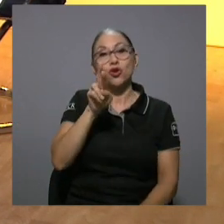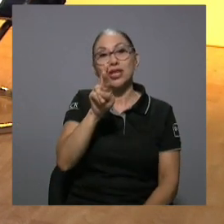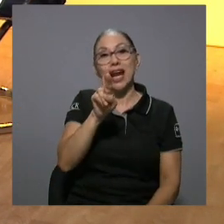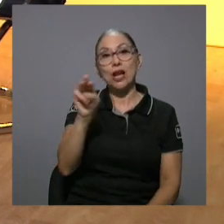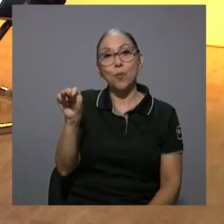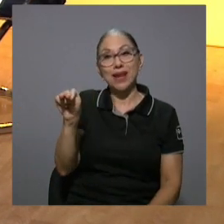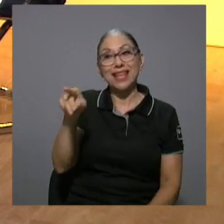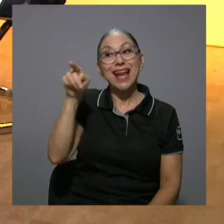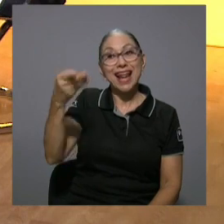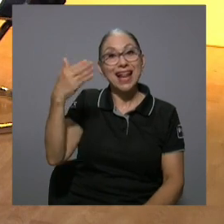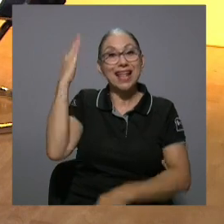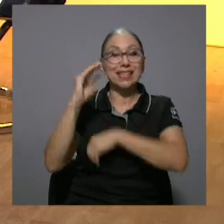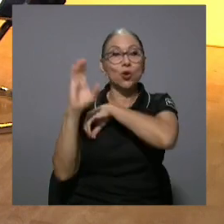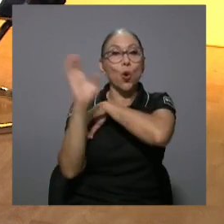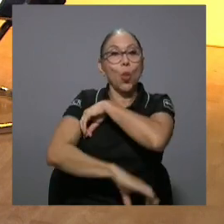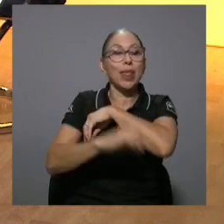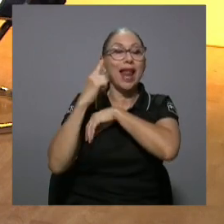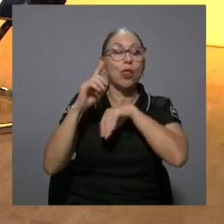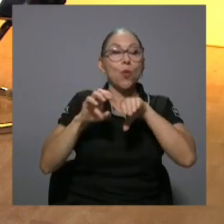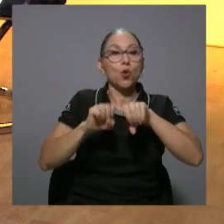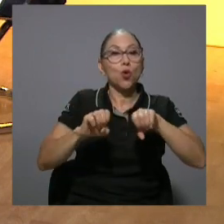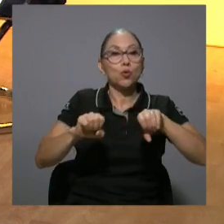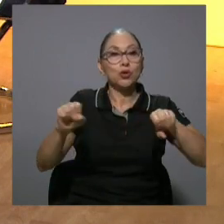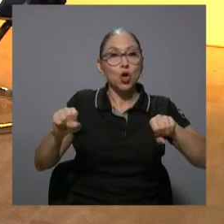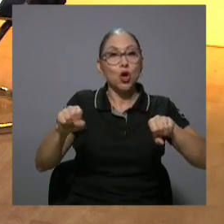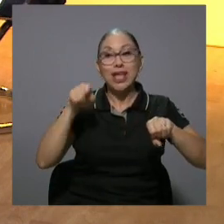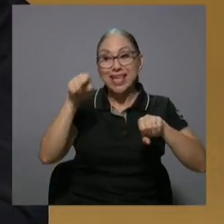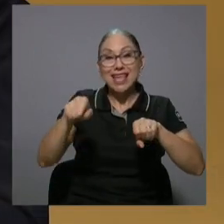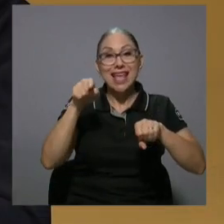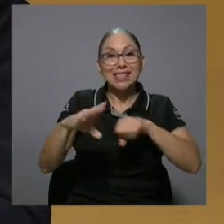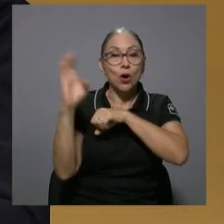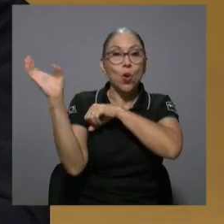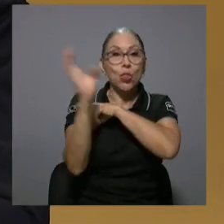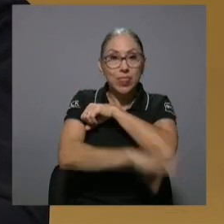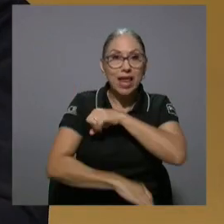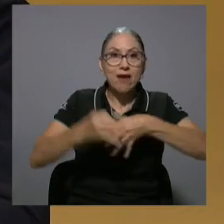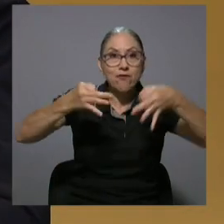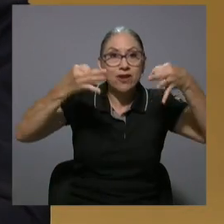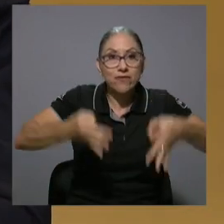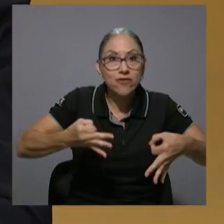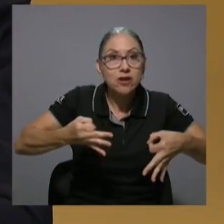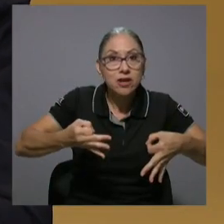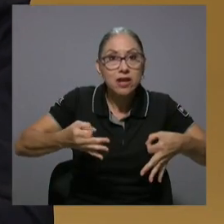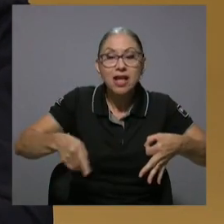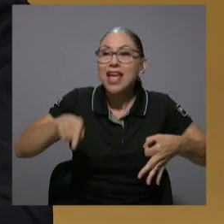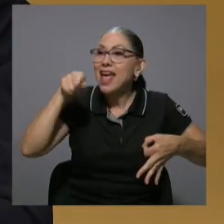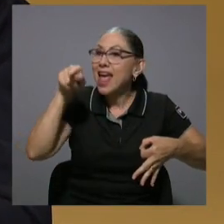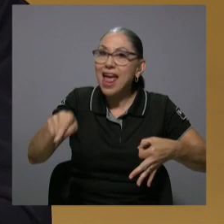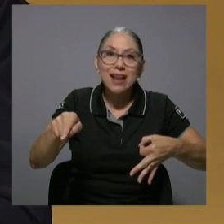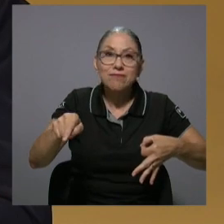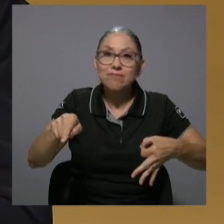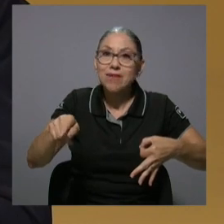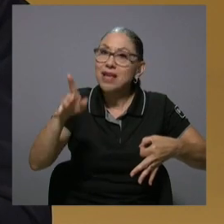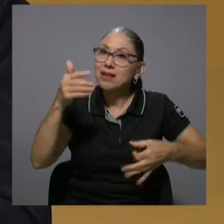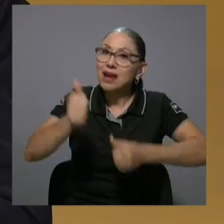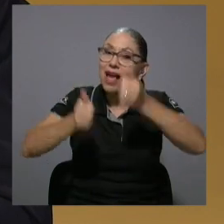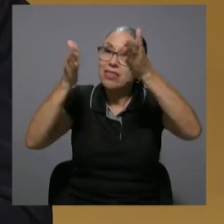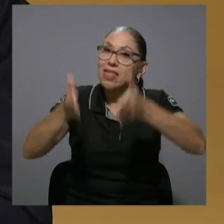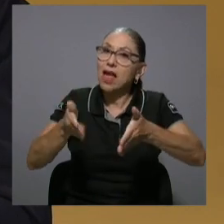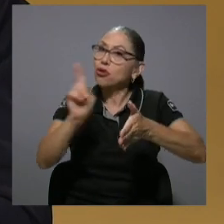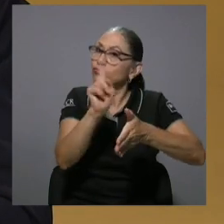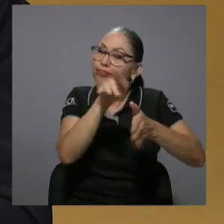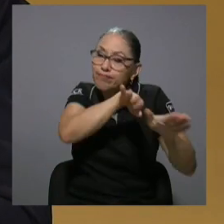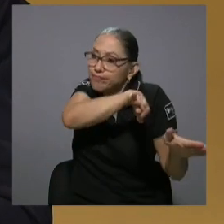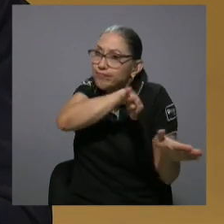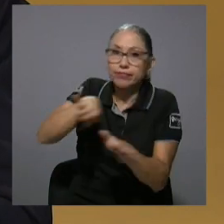por corrupción y cuya condena fue ratificada, fue despojado de su investidura como candidato por